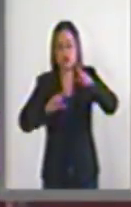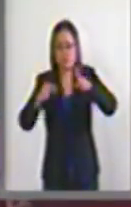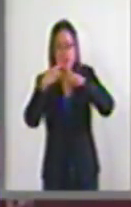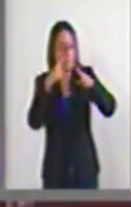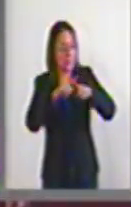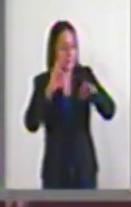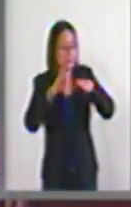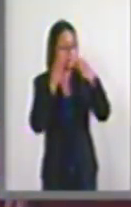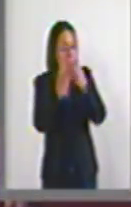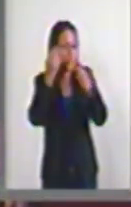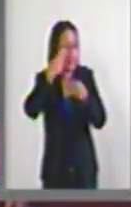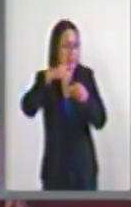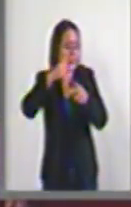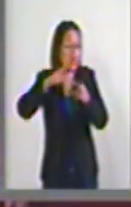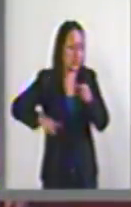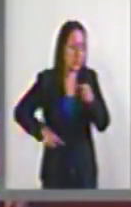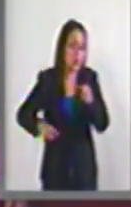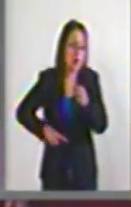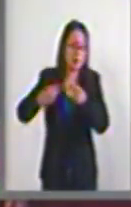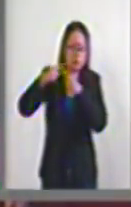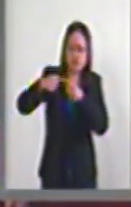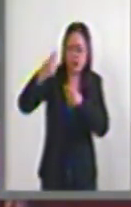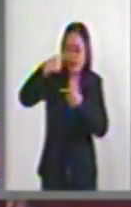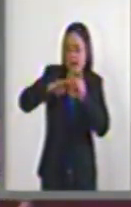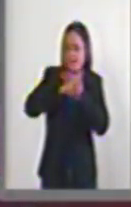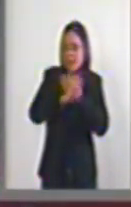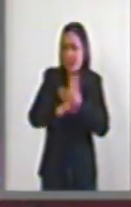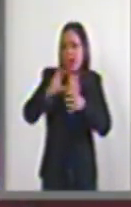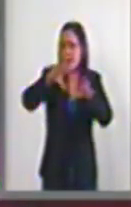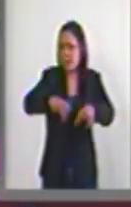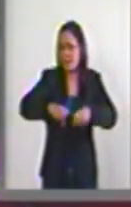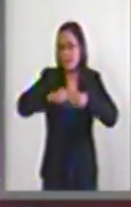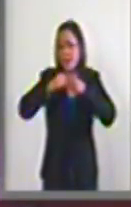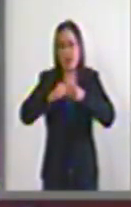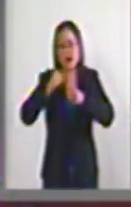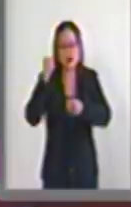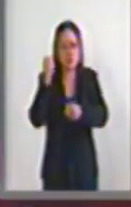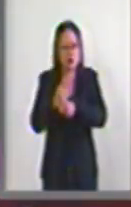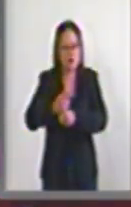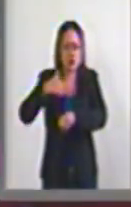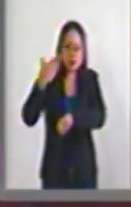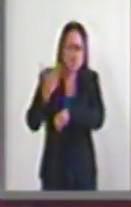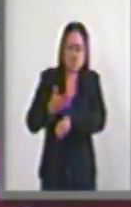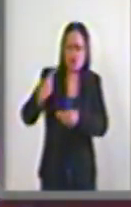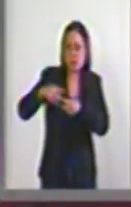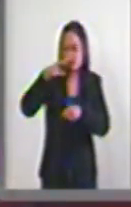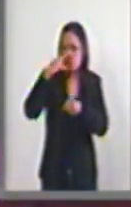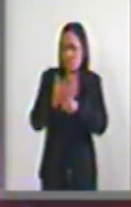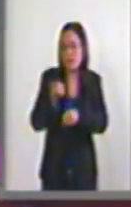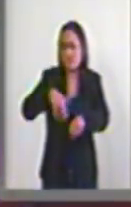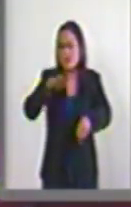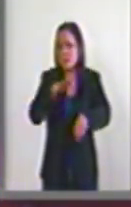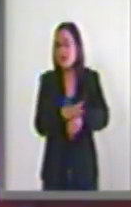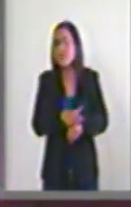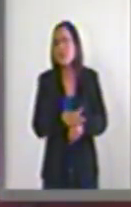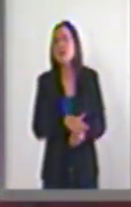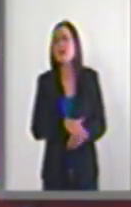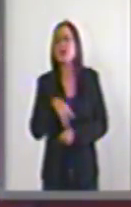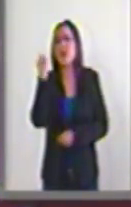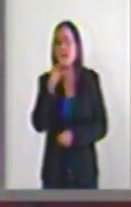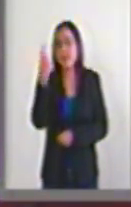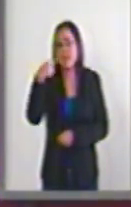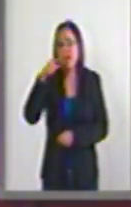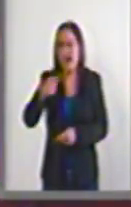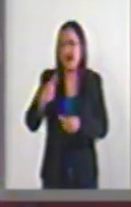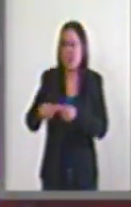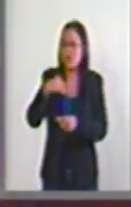de gobierno competentes en la prevención, detección y sanción de responsabilidades administrativas y hechos